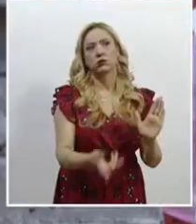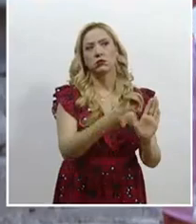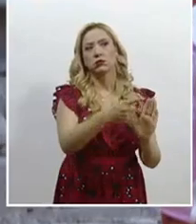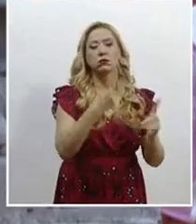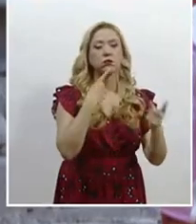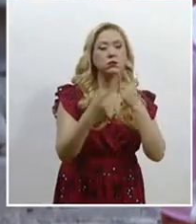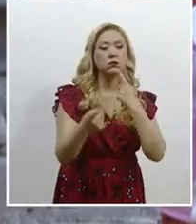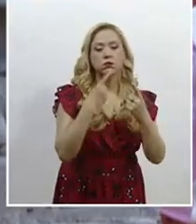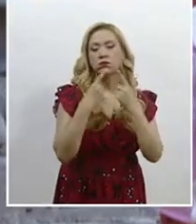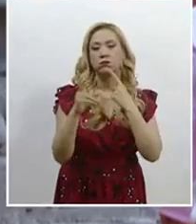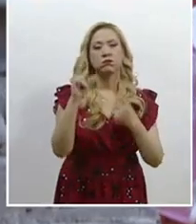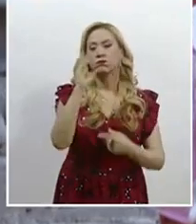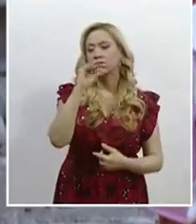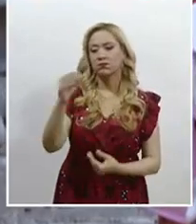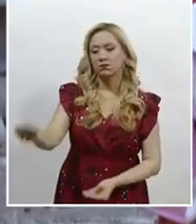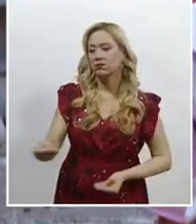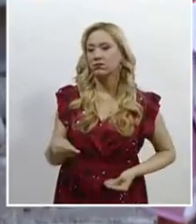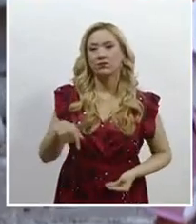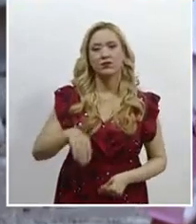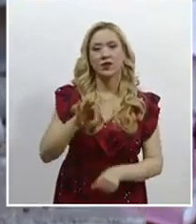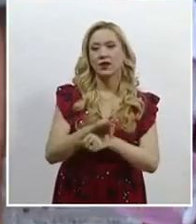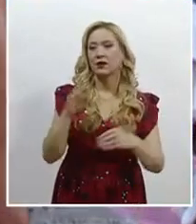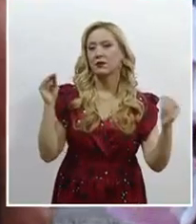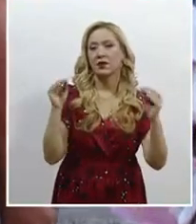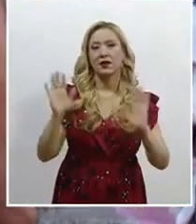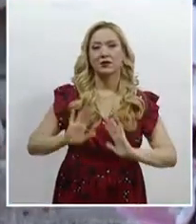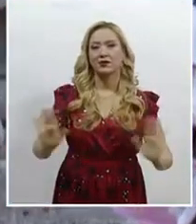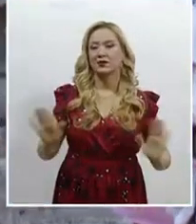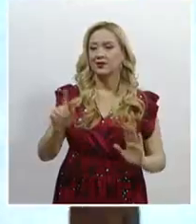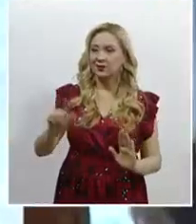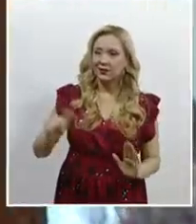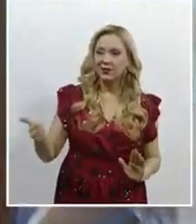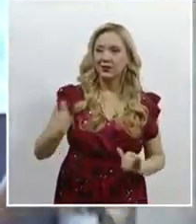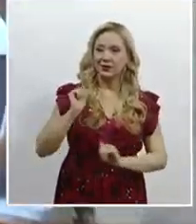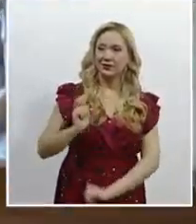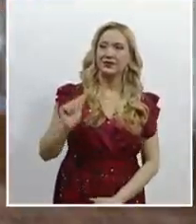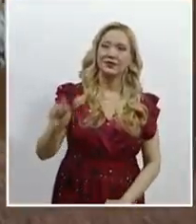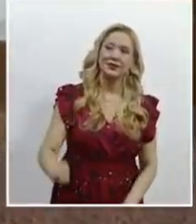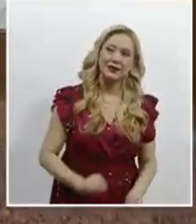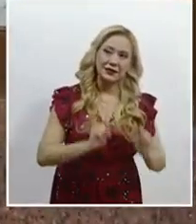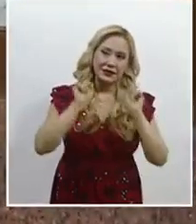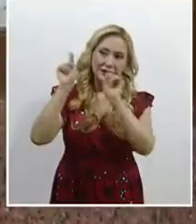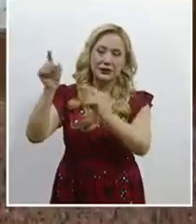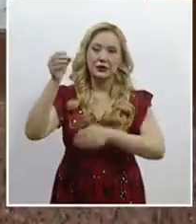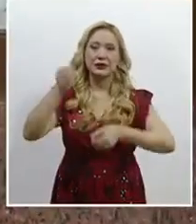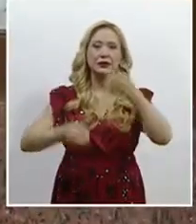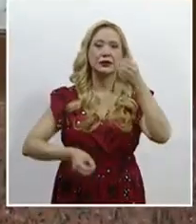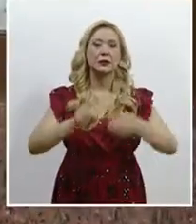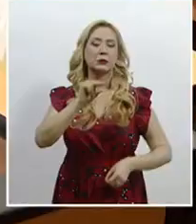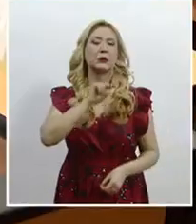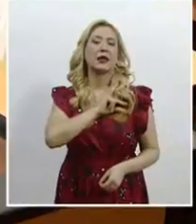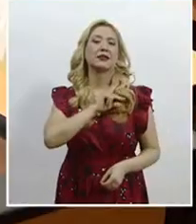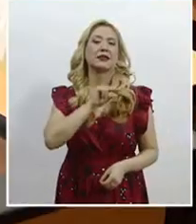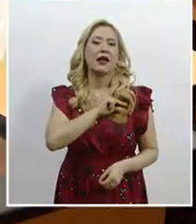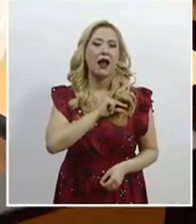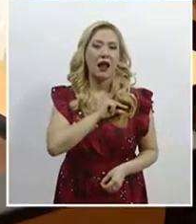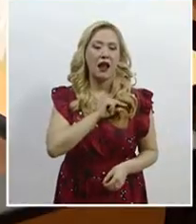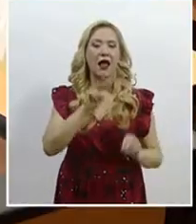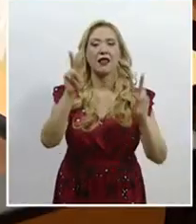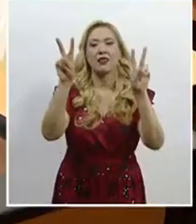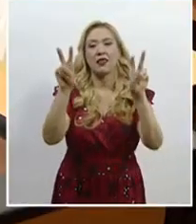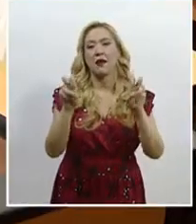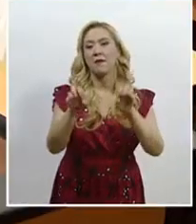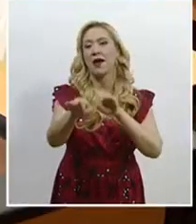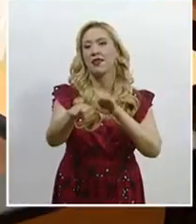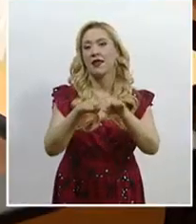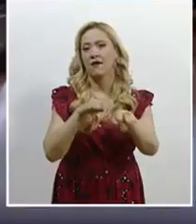el auto de no admisión, el amparo que se promovió contra esta decisión debe ser atendida por un tribunal colegiado especializado en materia de